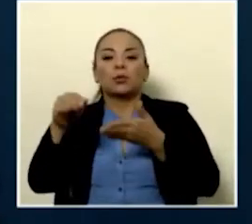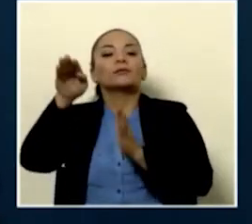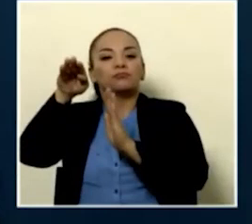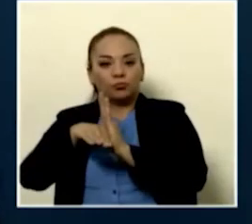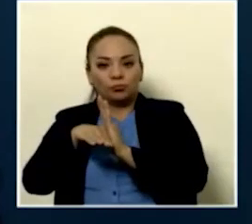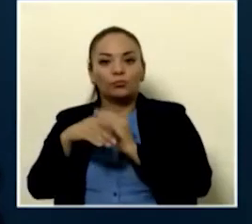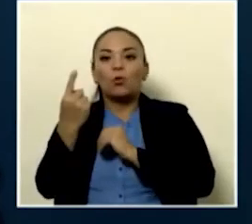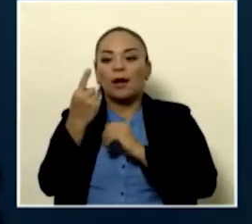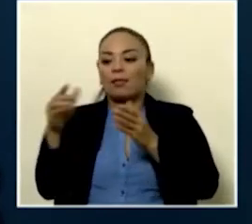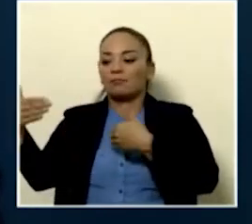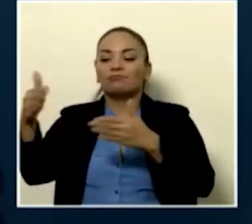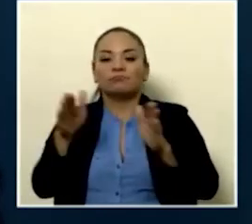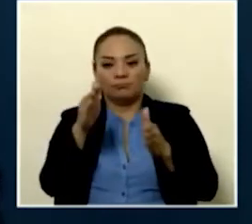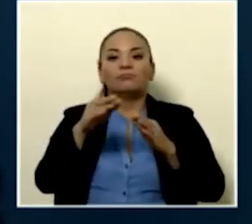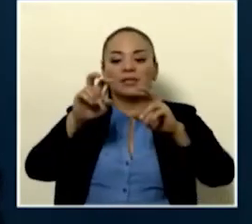escaneado.